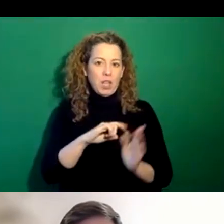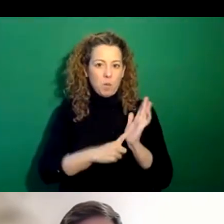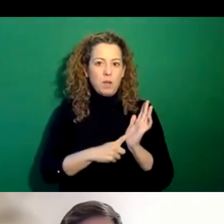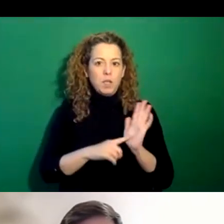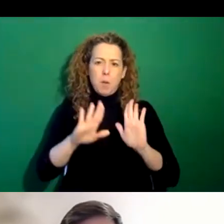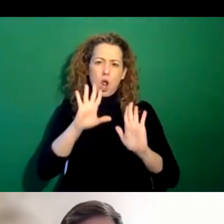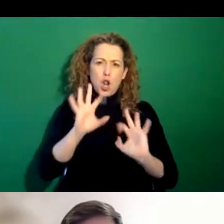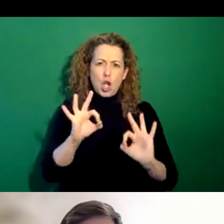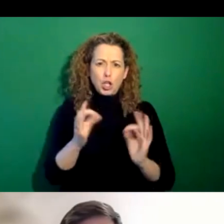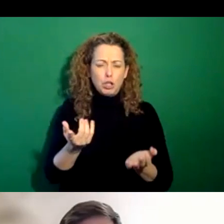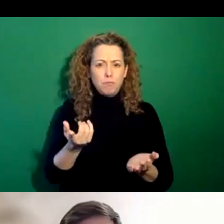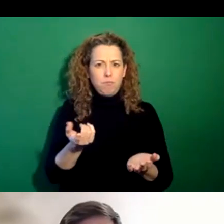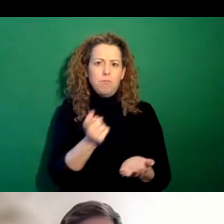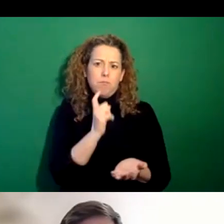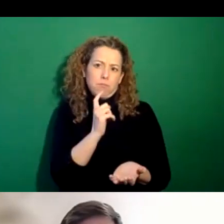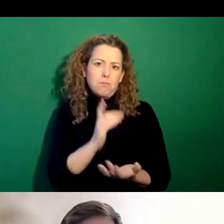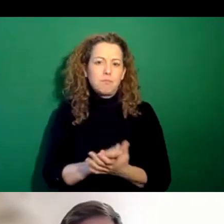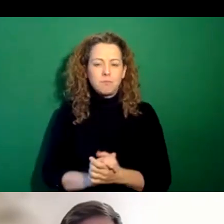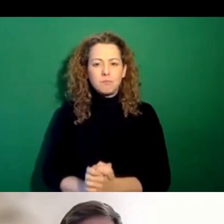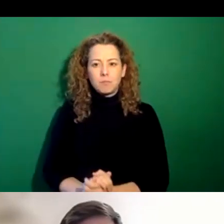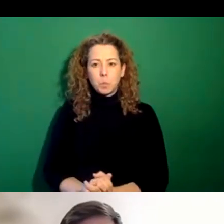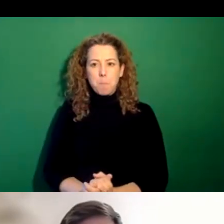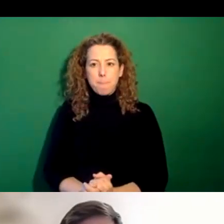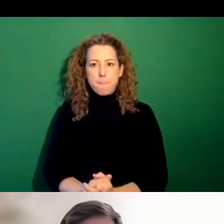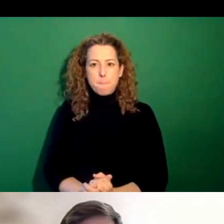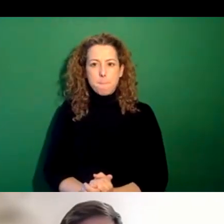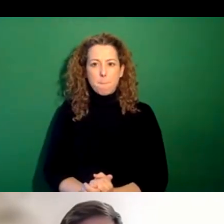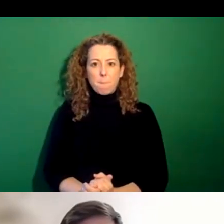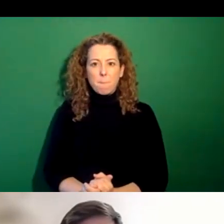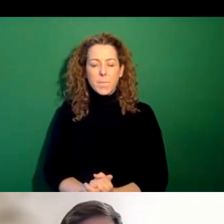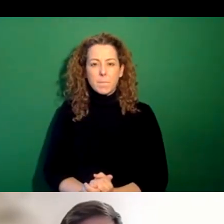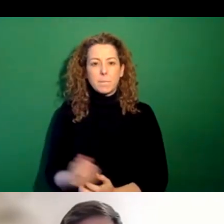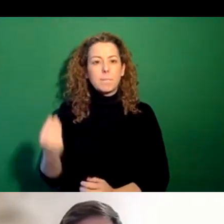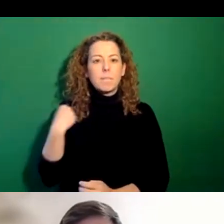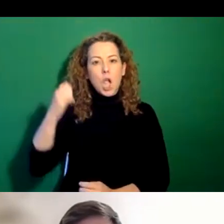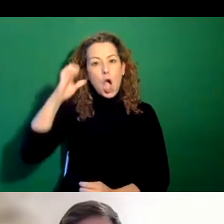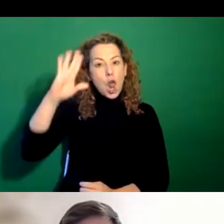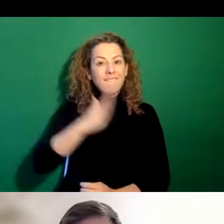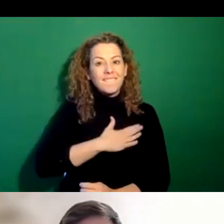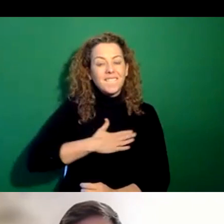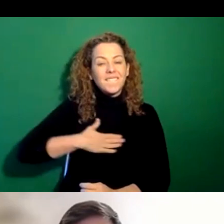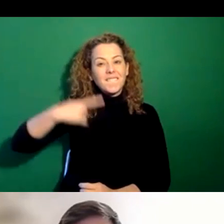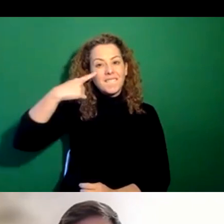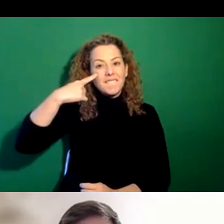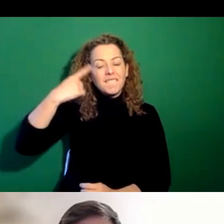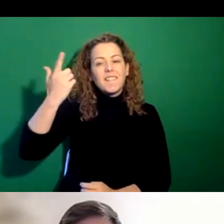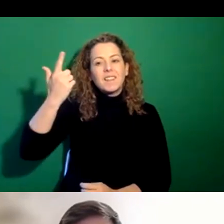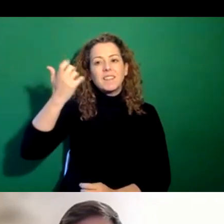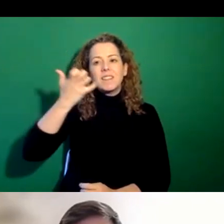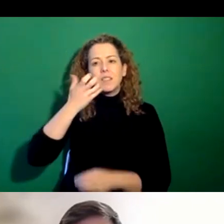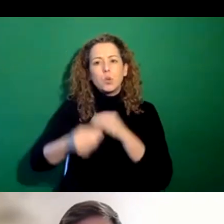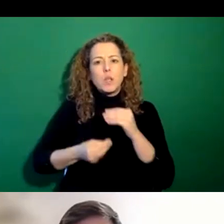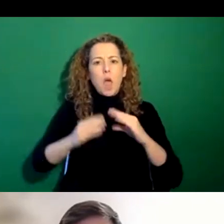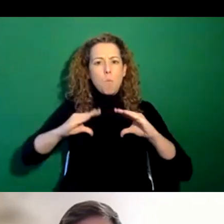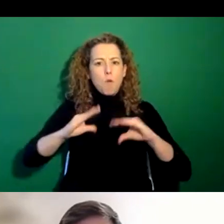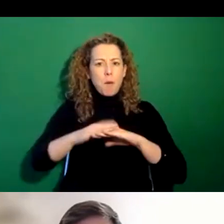evidentemente es complicado con los propios perfiles con los que trabajan. Preguntan, dice, hola, quería saber si utilizar un puff así no se